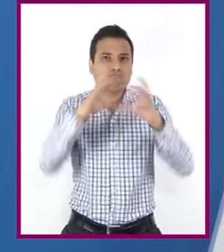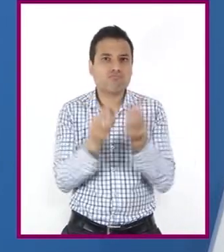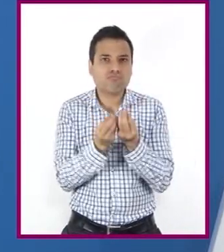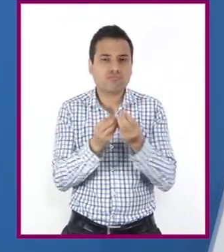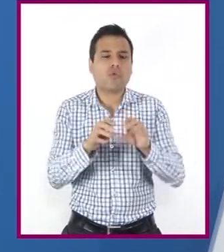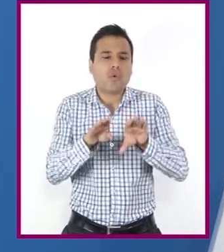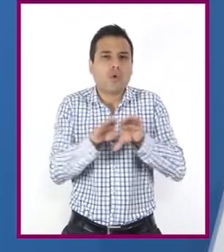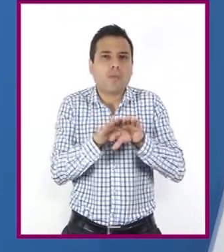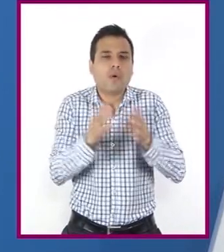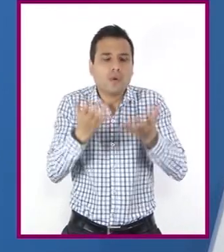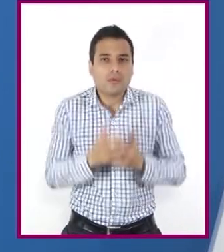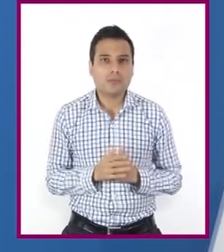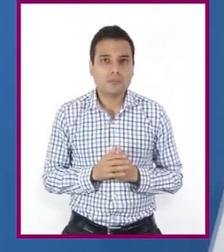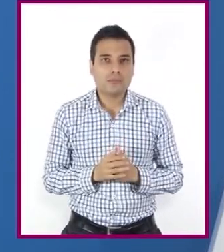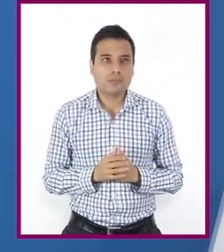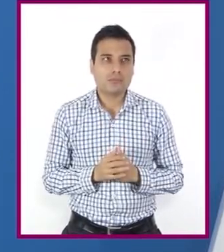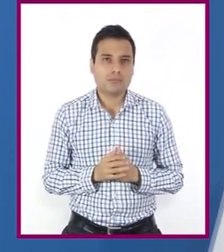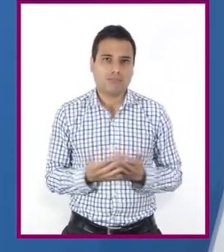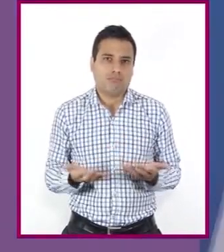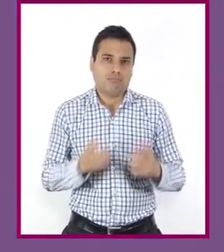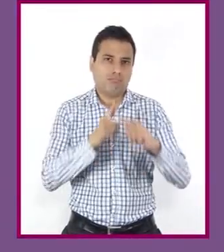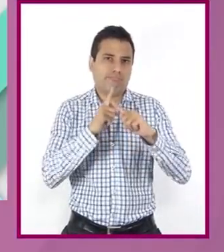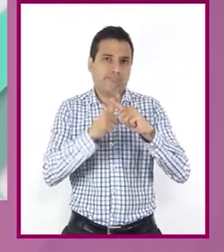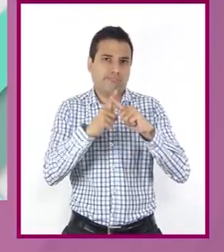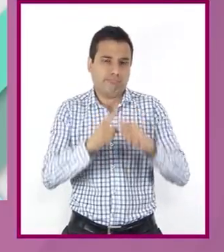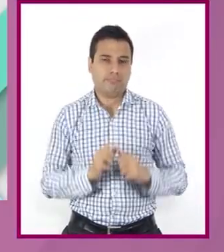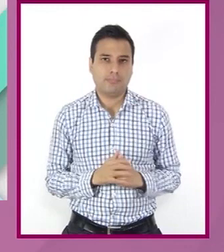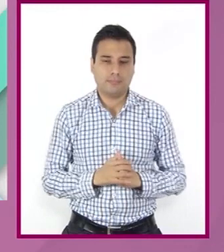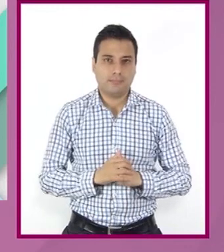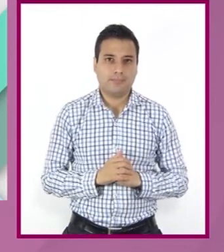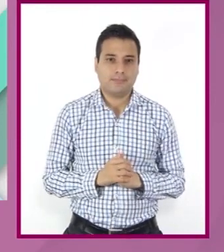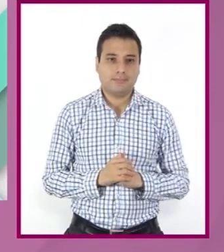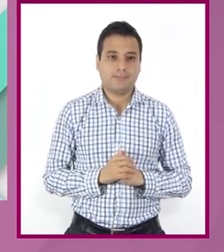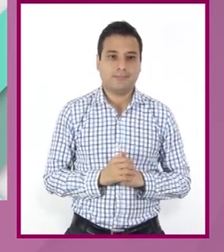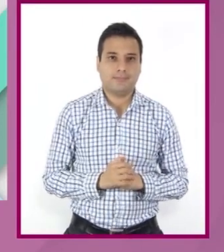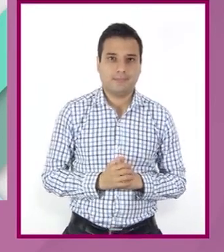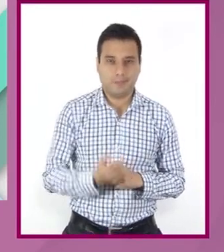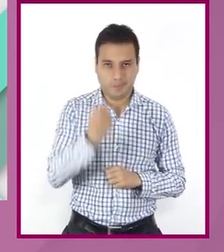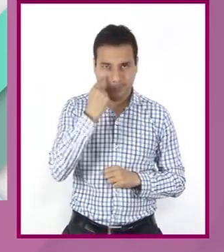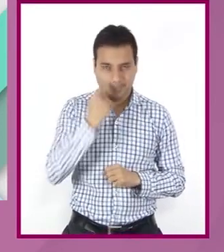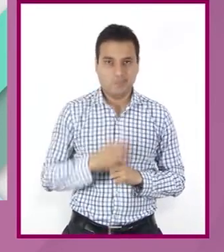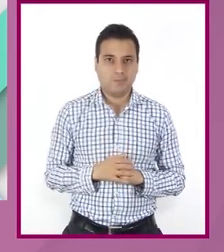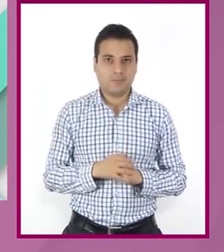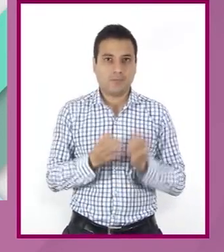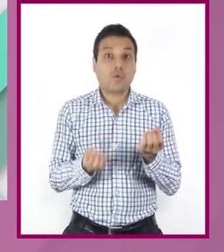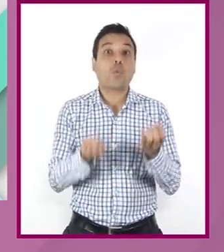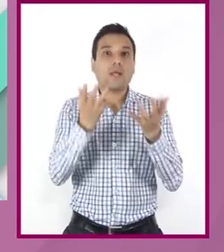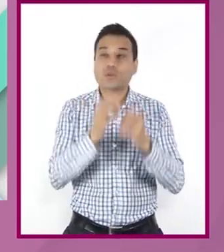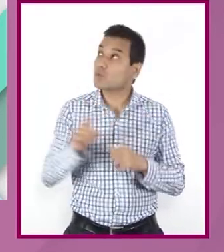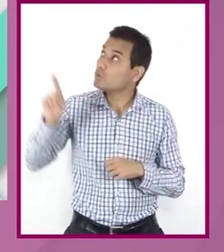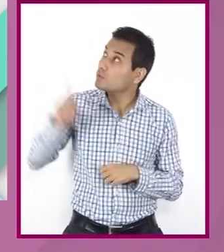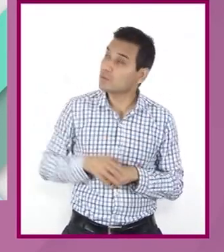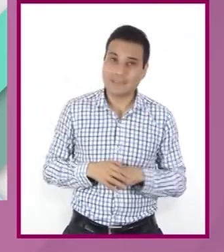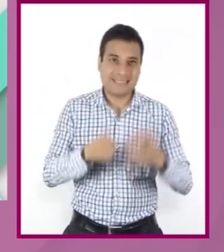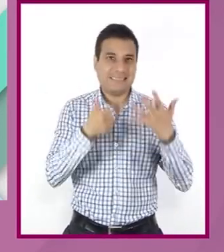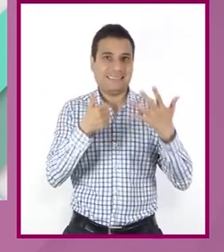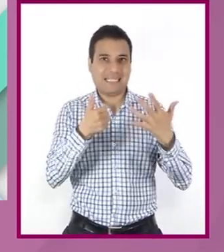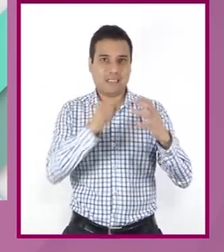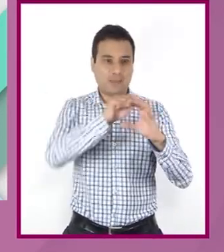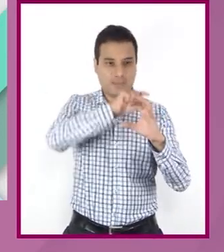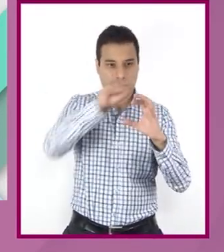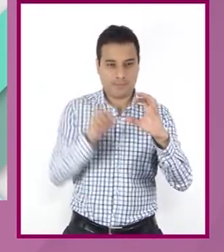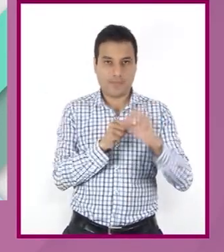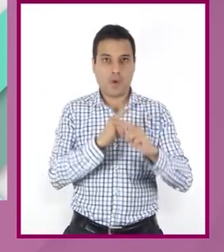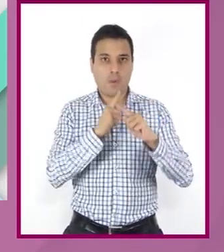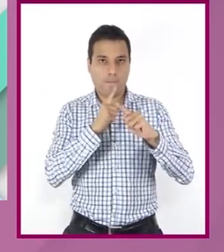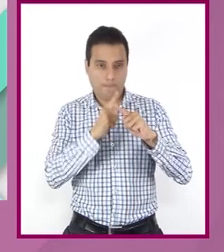más sencilla y rápida, buscamos el producto. Multiplicaremos el número de lados, que en este caso son 6, por el valor de la